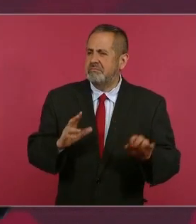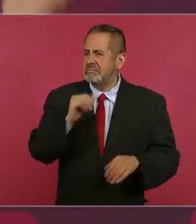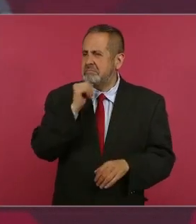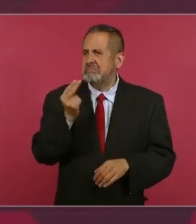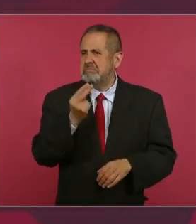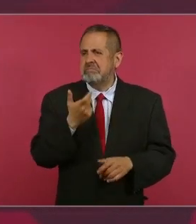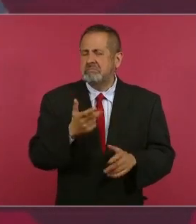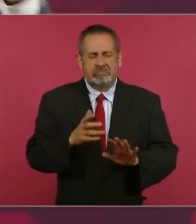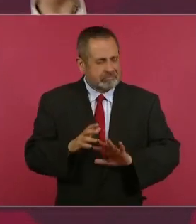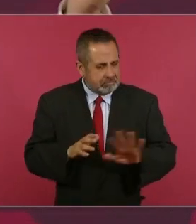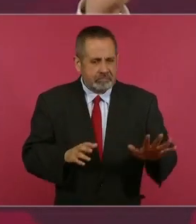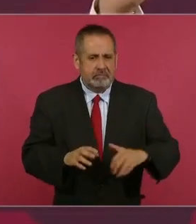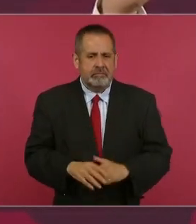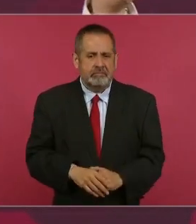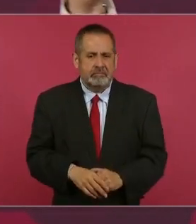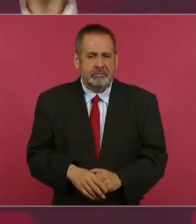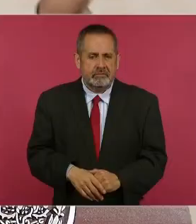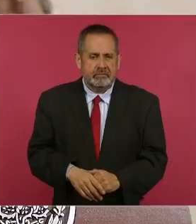y con no